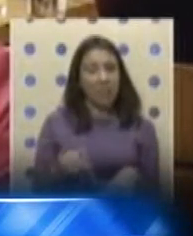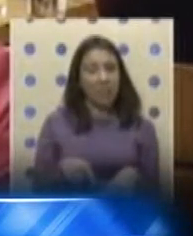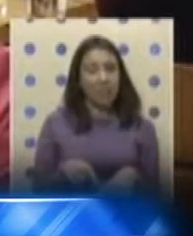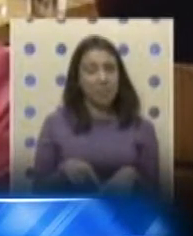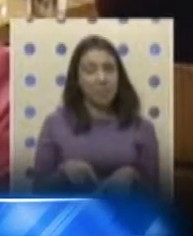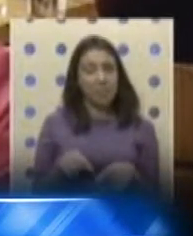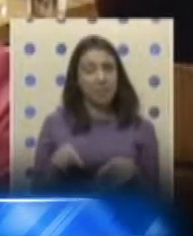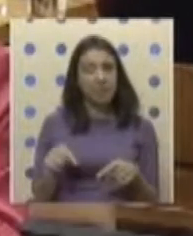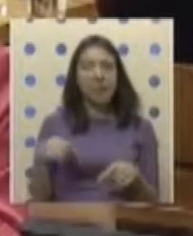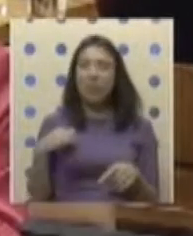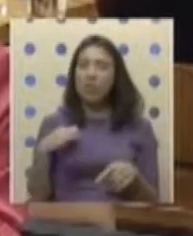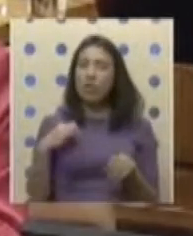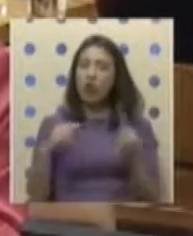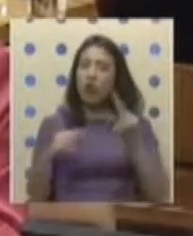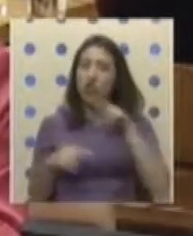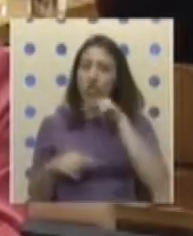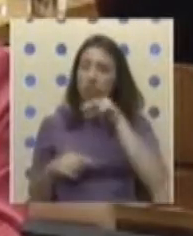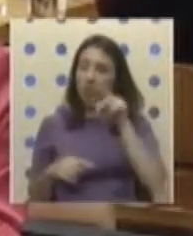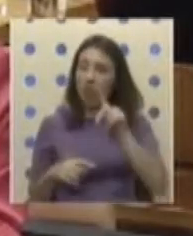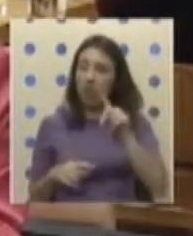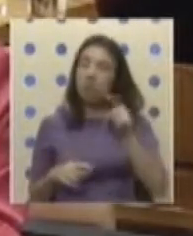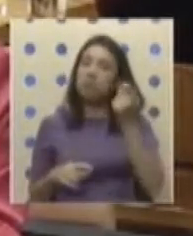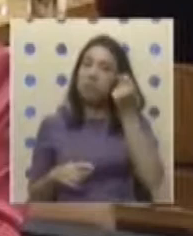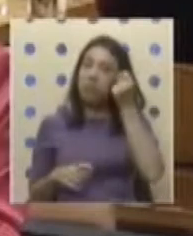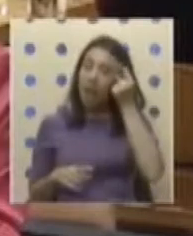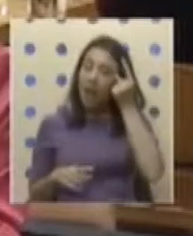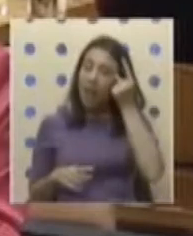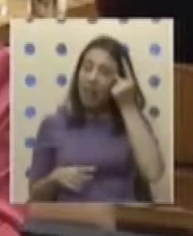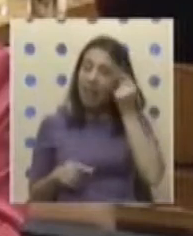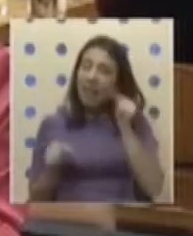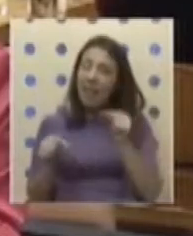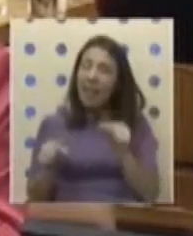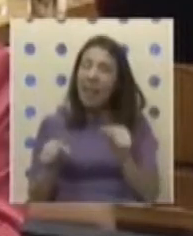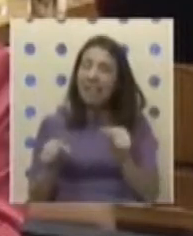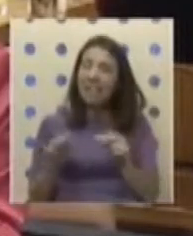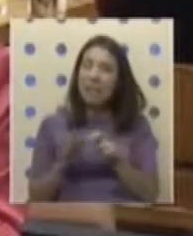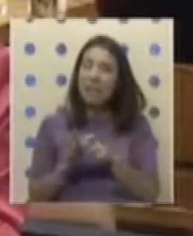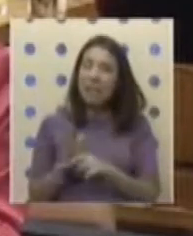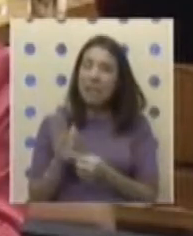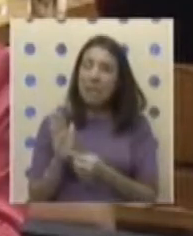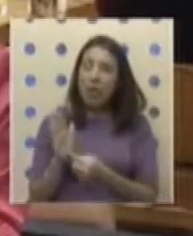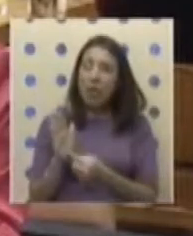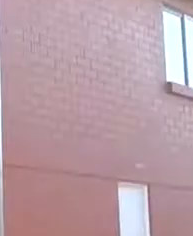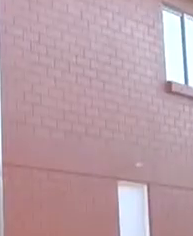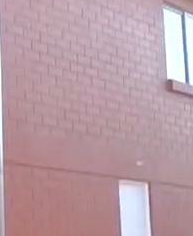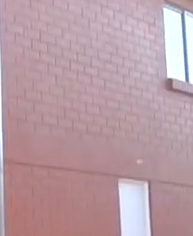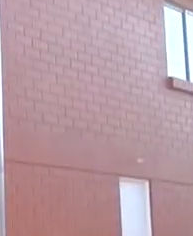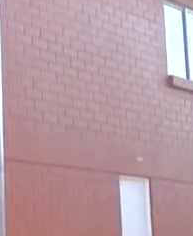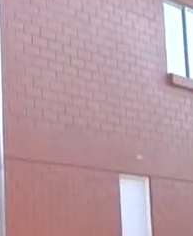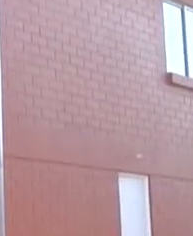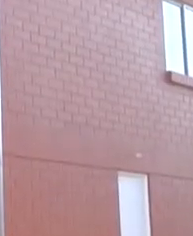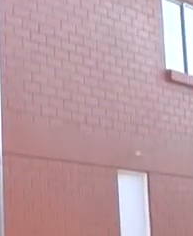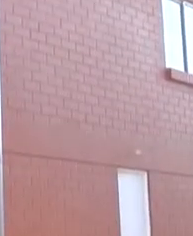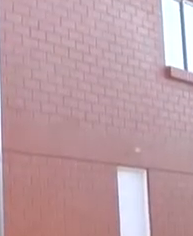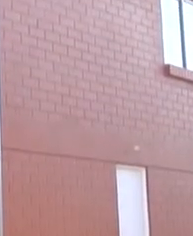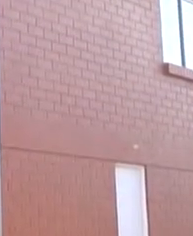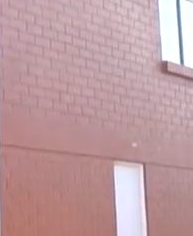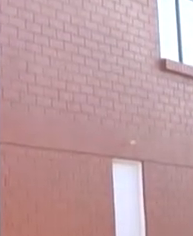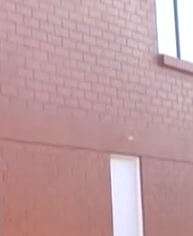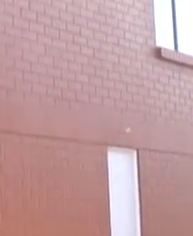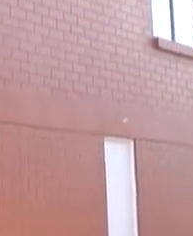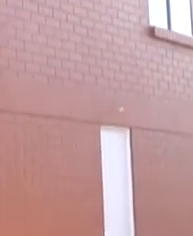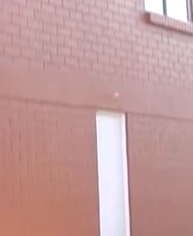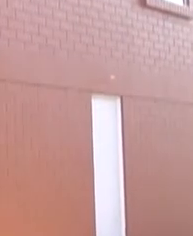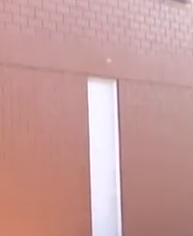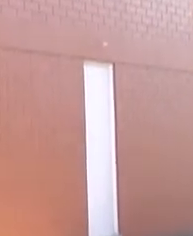la ciudadanía no es tonta. Entiende perfectamente que este es un proyecto oportunista. La diputada del Distrito